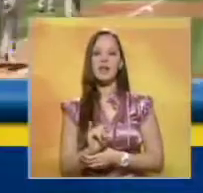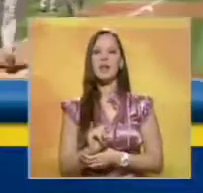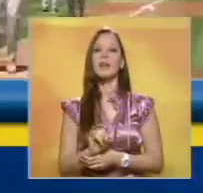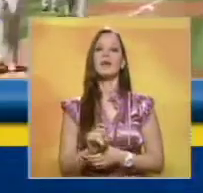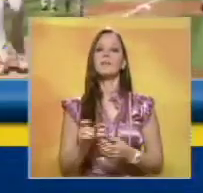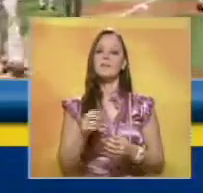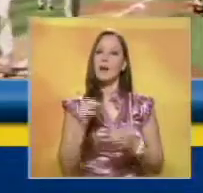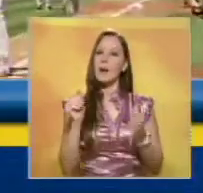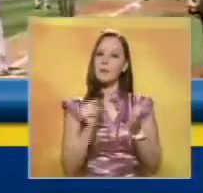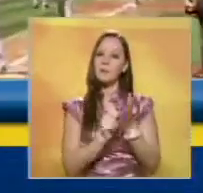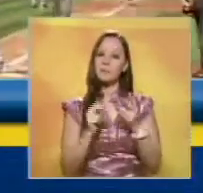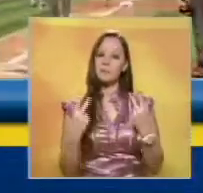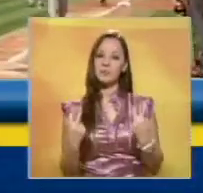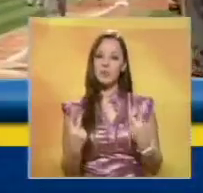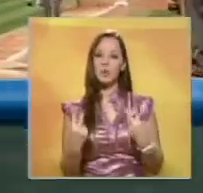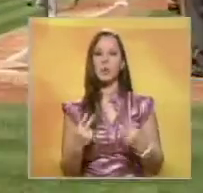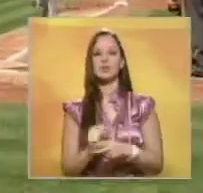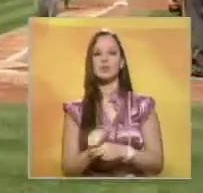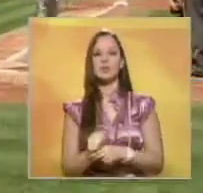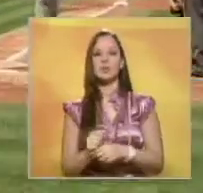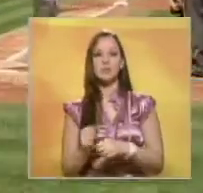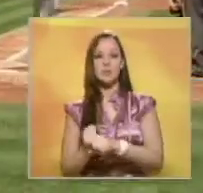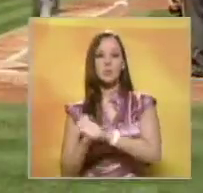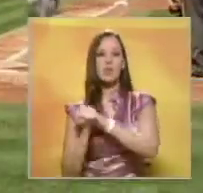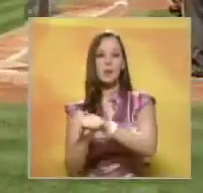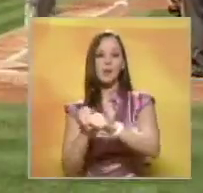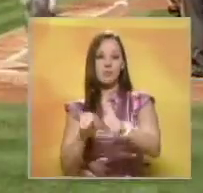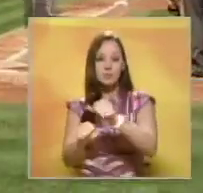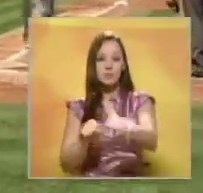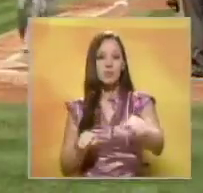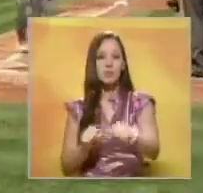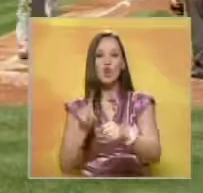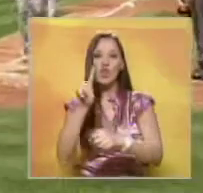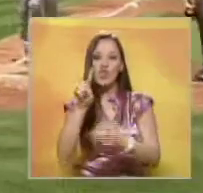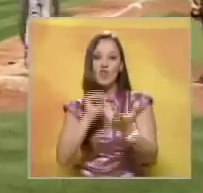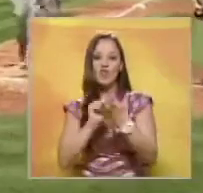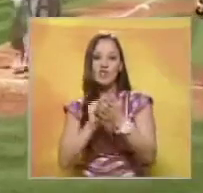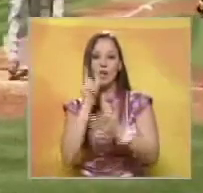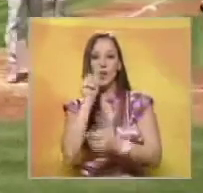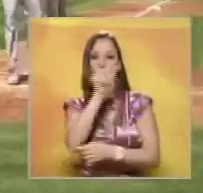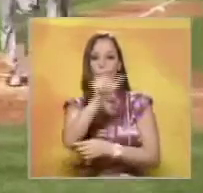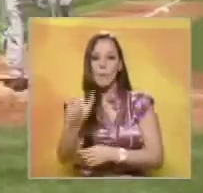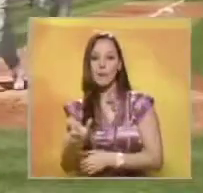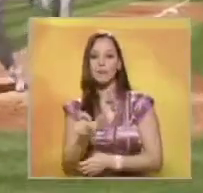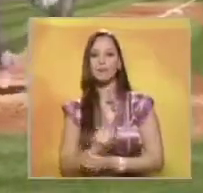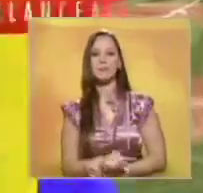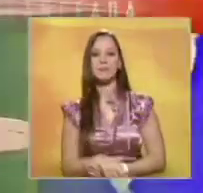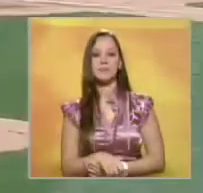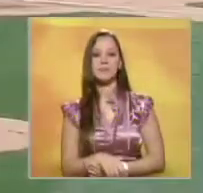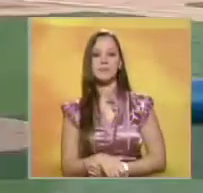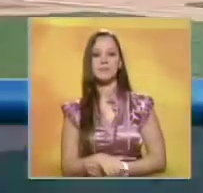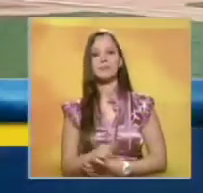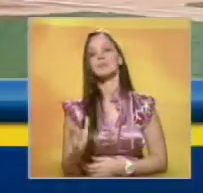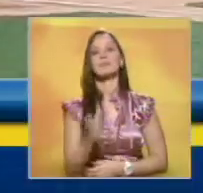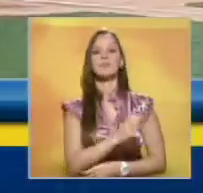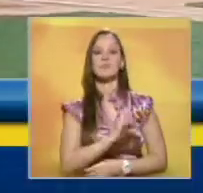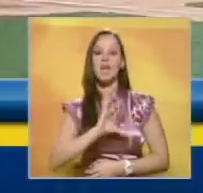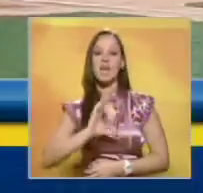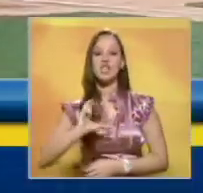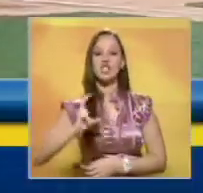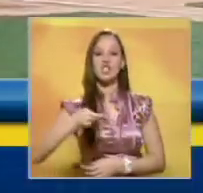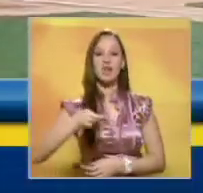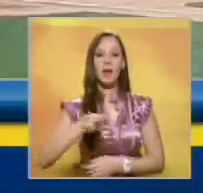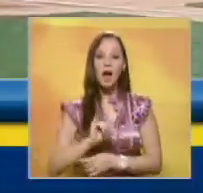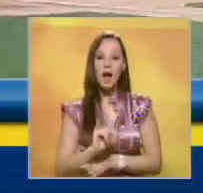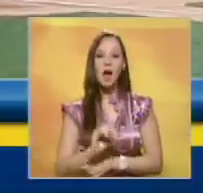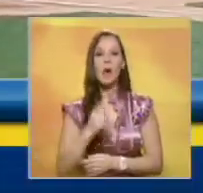remolcadas, un par de anotadas. Por Seattle, Jervis Medina ponchó a 2 en una entrada de labor. En Chicago vamos a ver